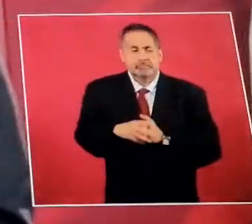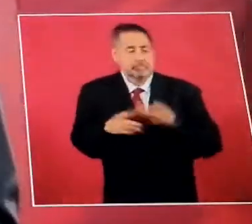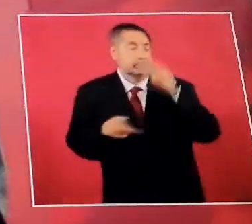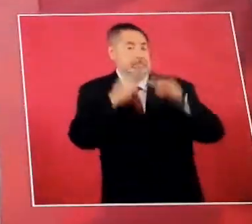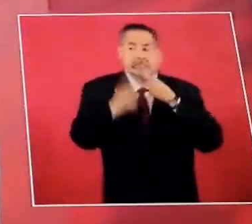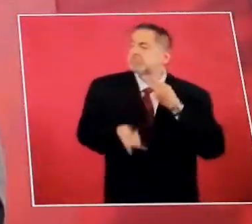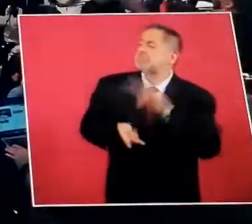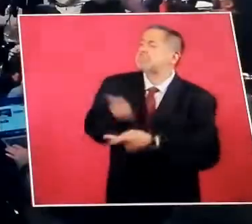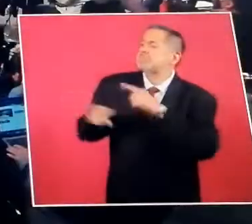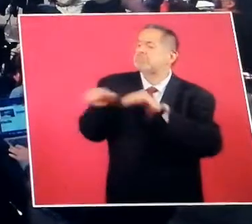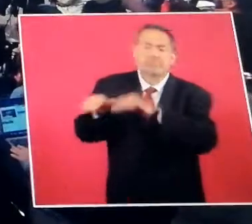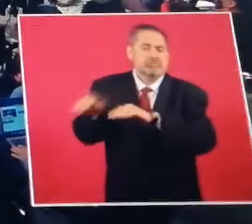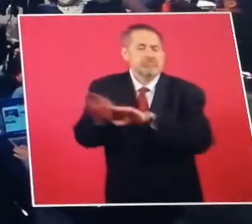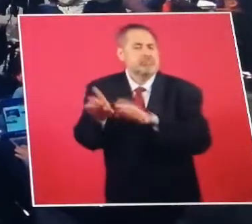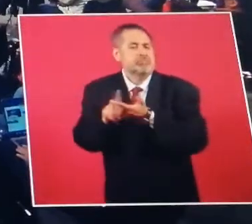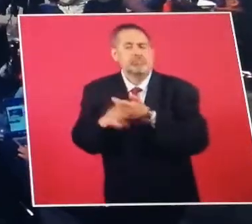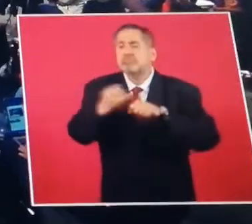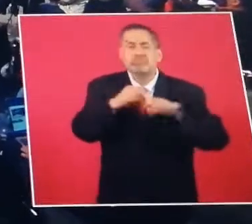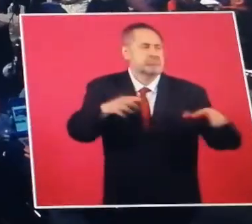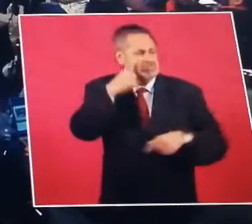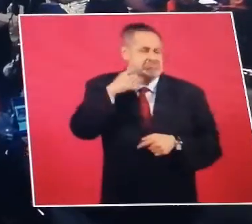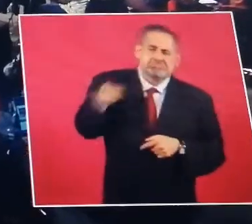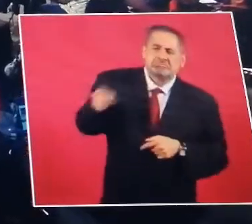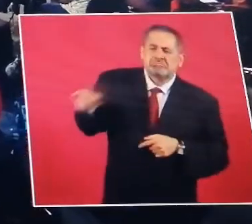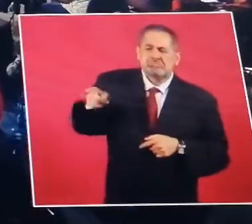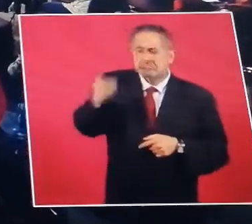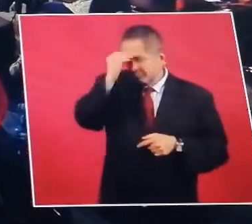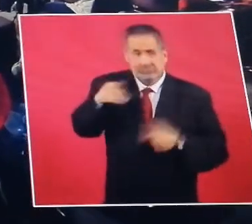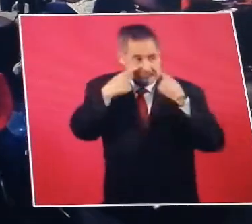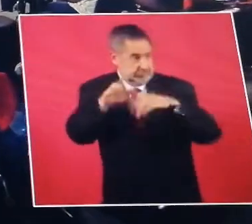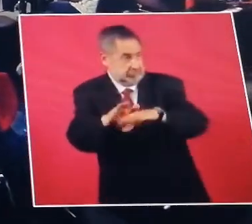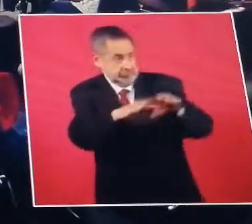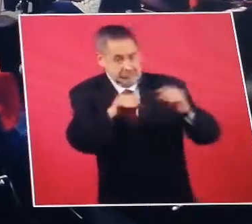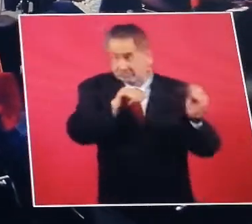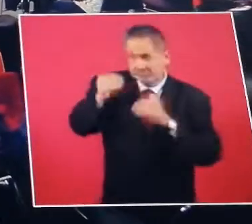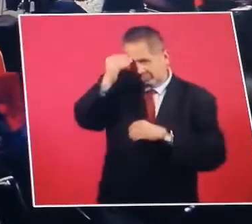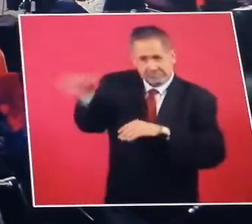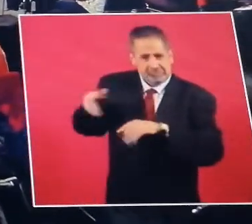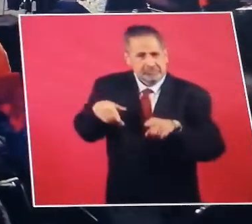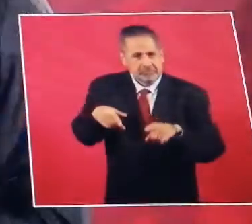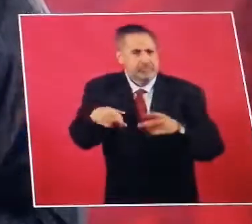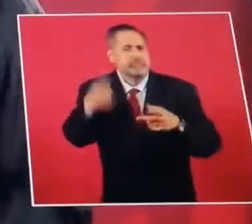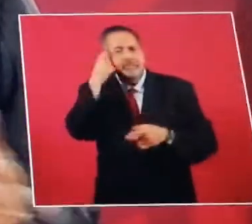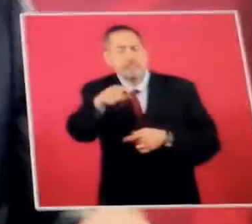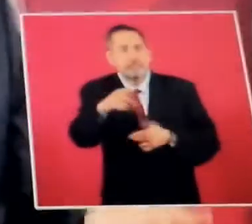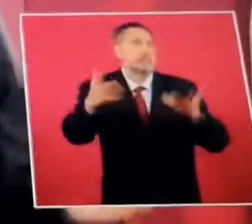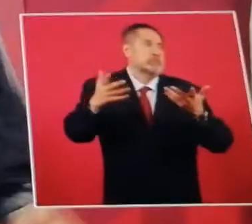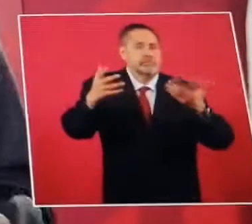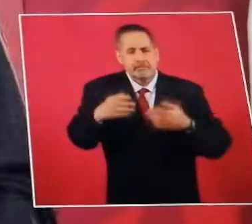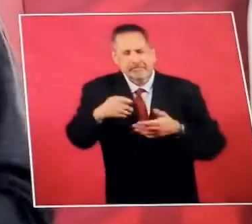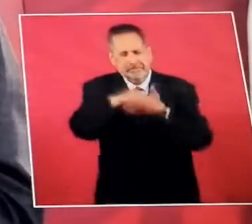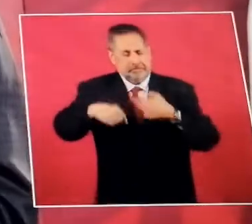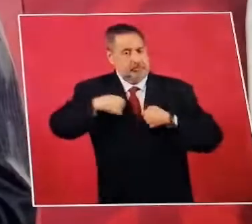cuestionando, dando la información, como para que la gente diga, qué barbaridad, porque aquí